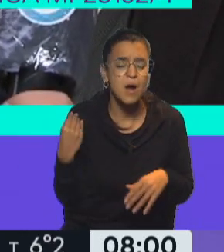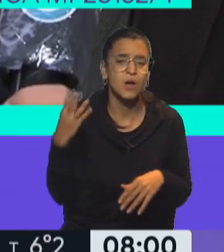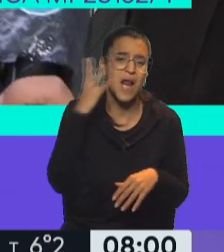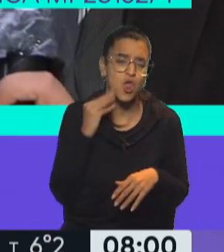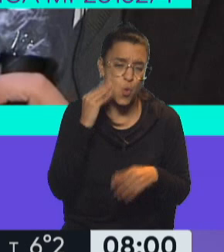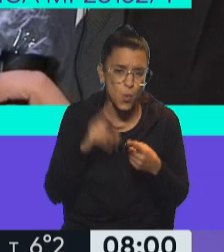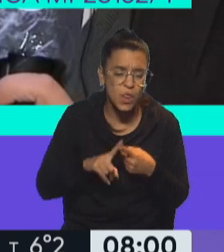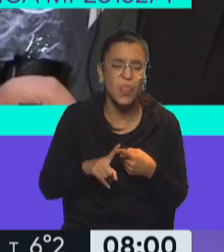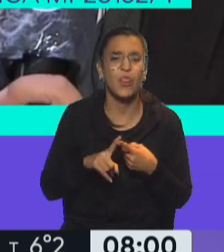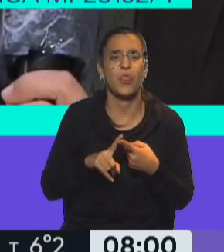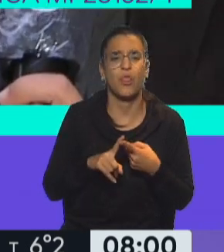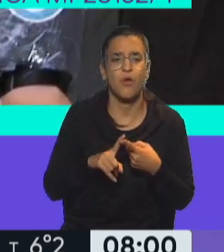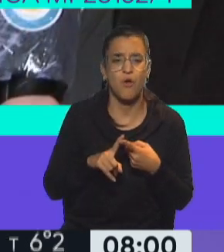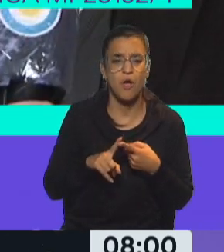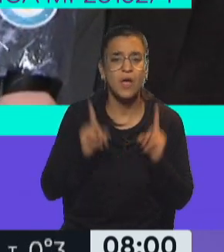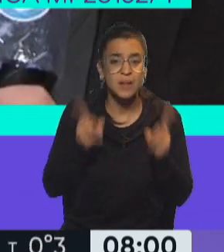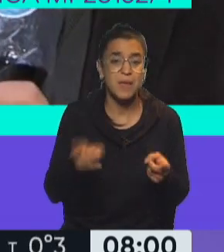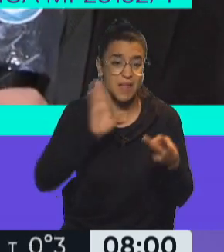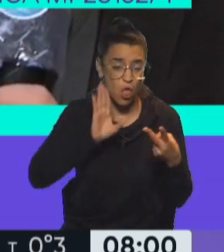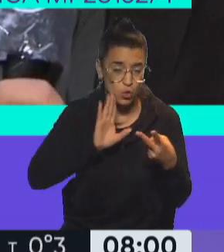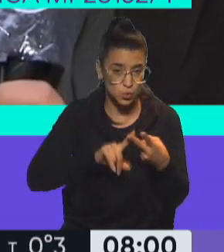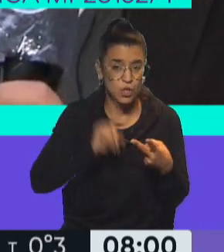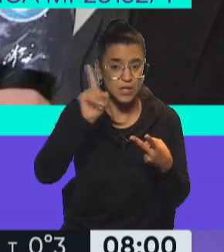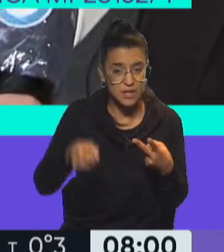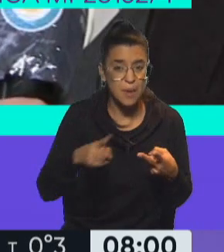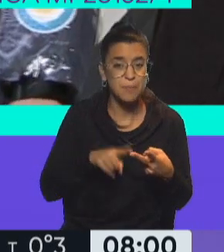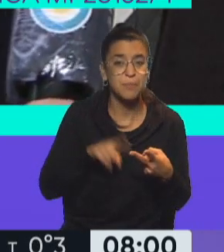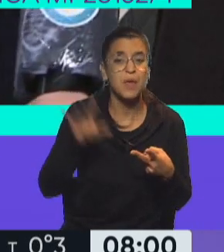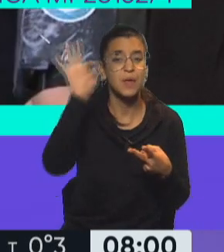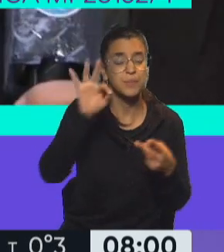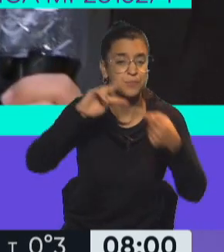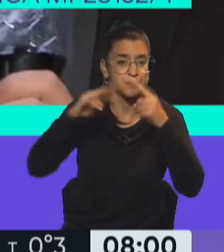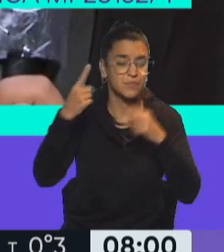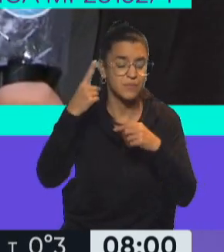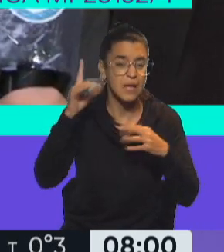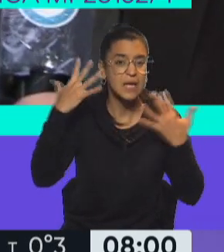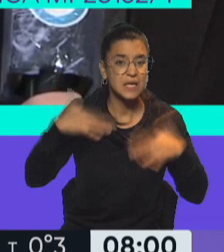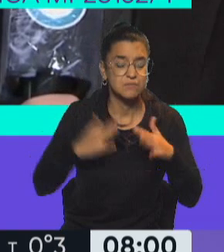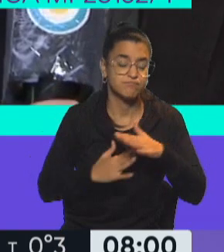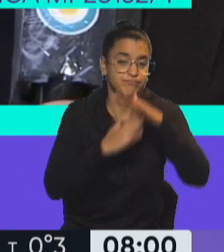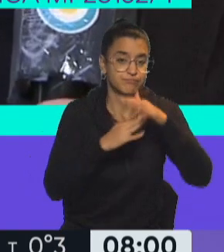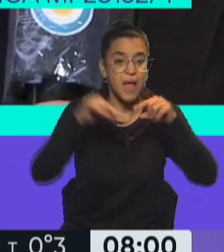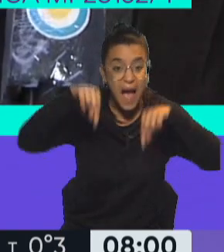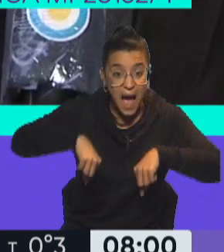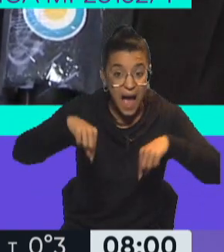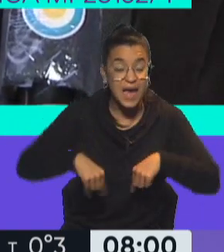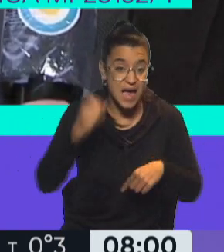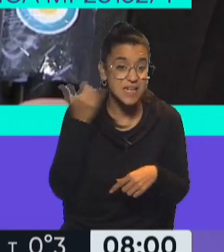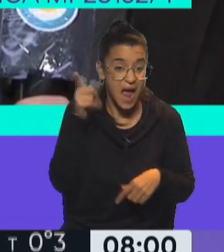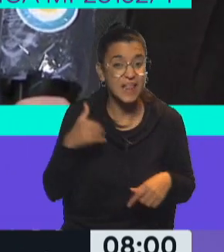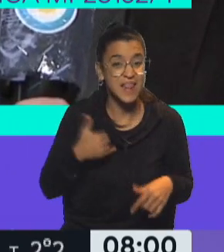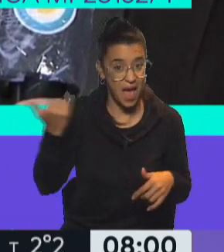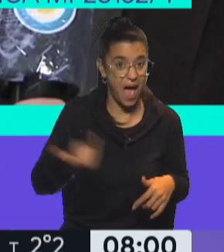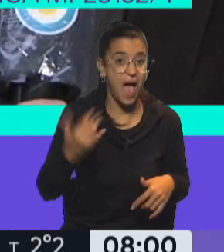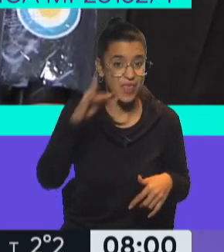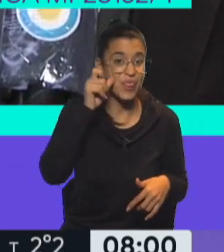Reino Unido, en Estados Unidos empieza a ser ya la variante prevalente. Nosotros creo que acá en la Argentina ya está circulando, debe